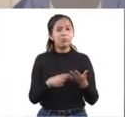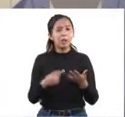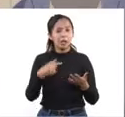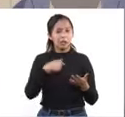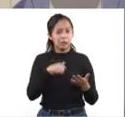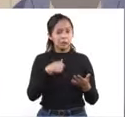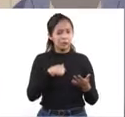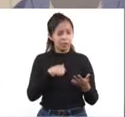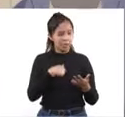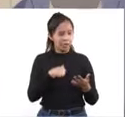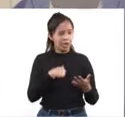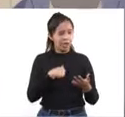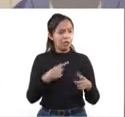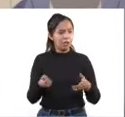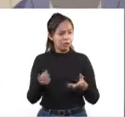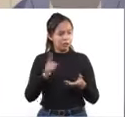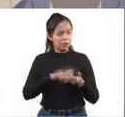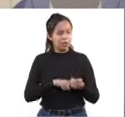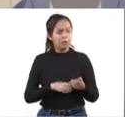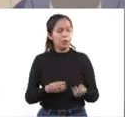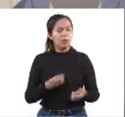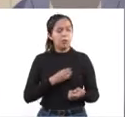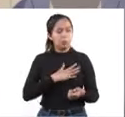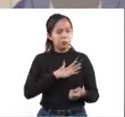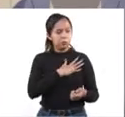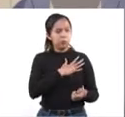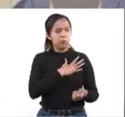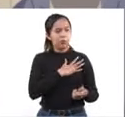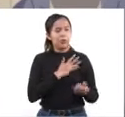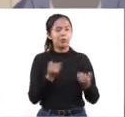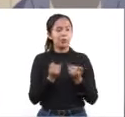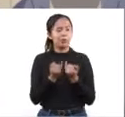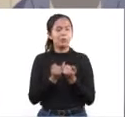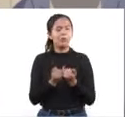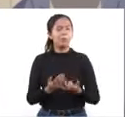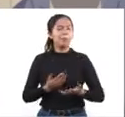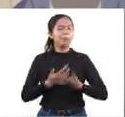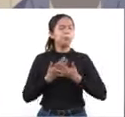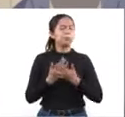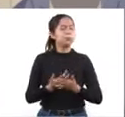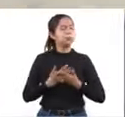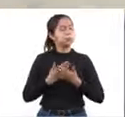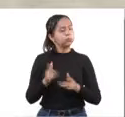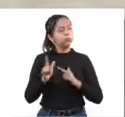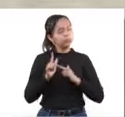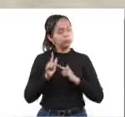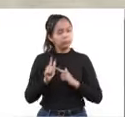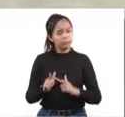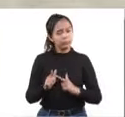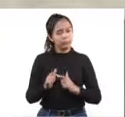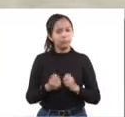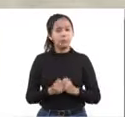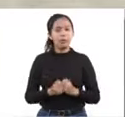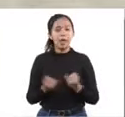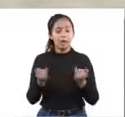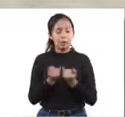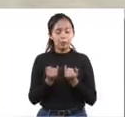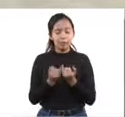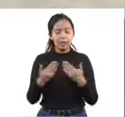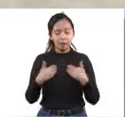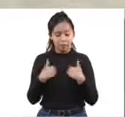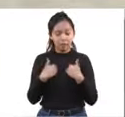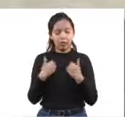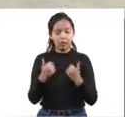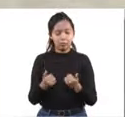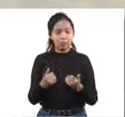de corazón, el corazón y también la esperanza. Y se entiende también las enormes